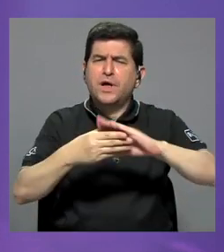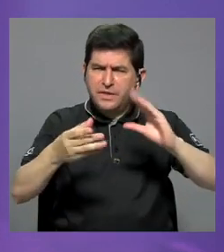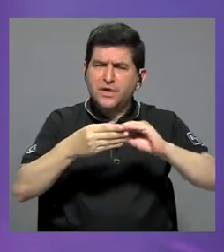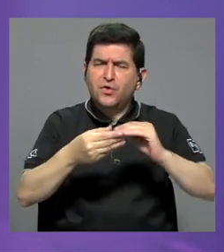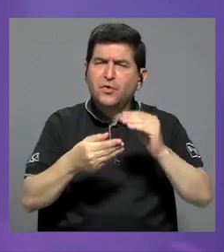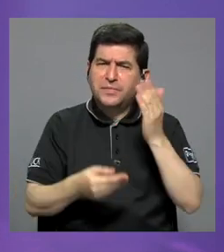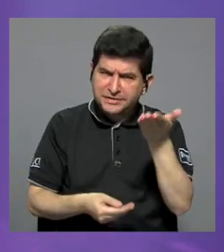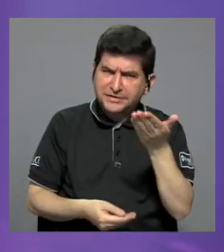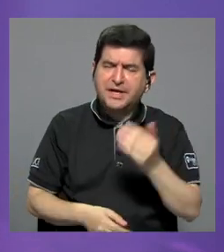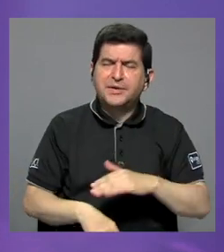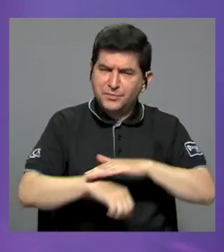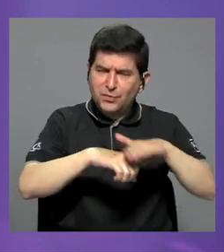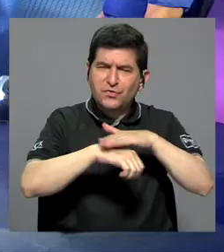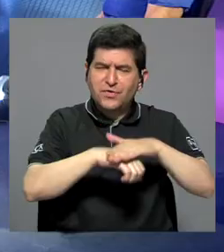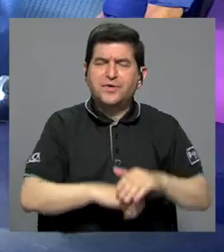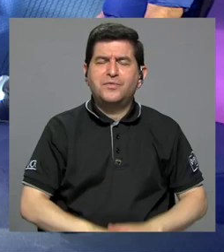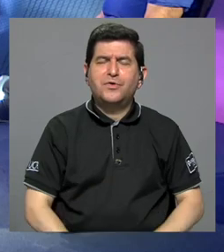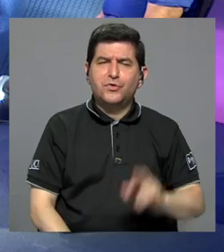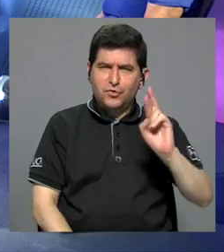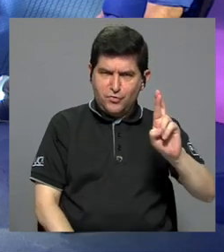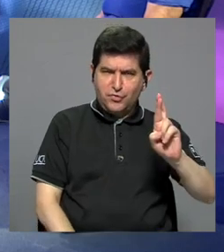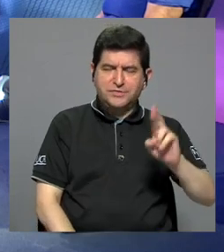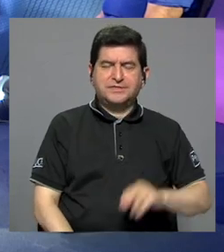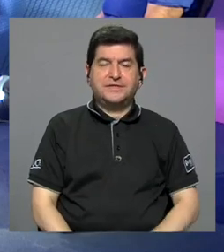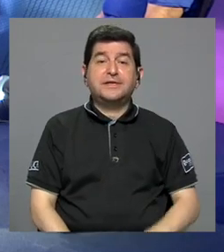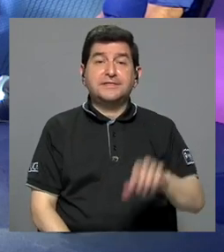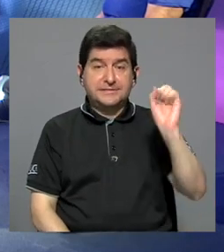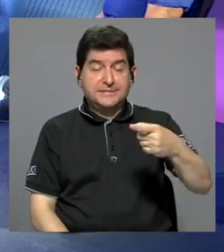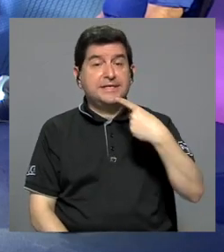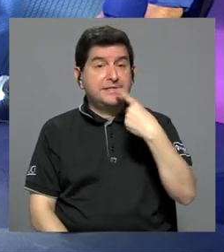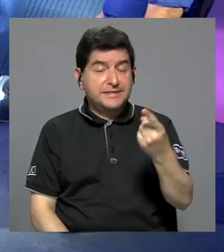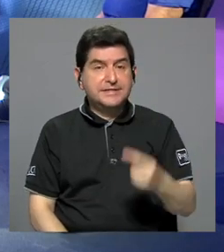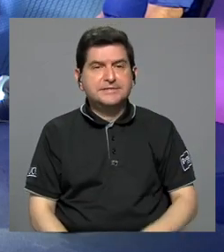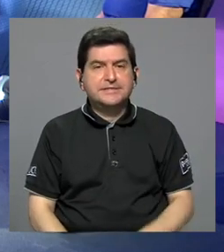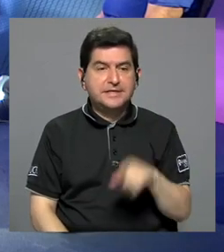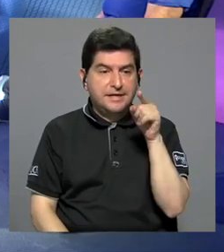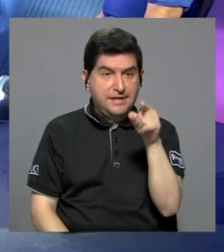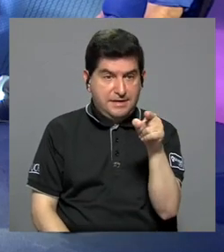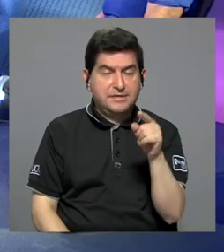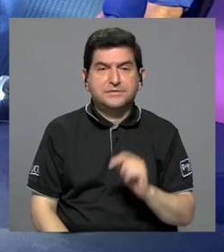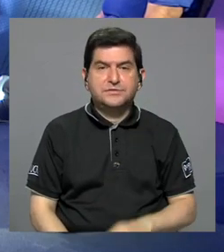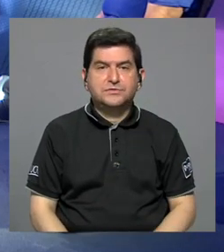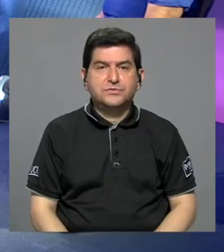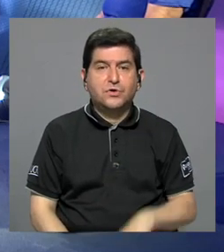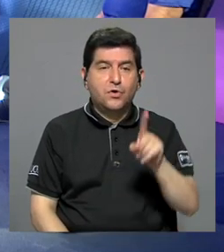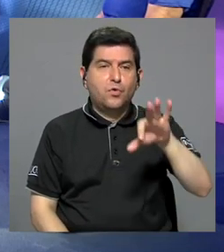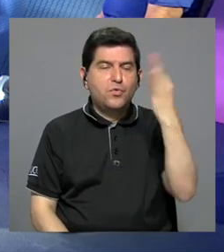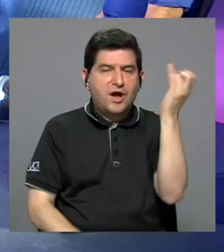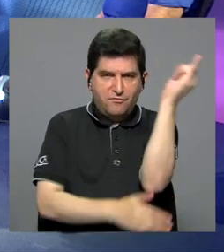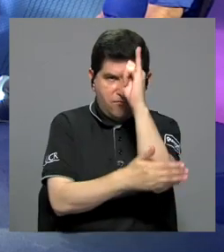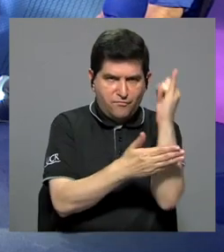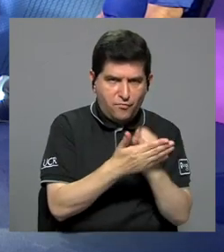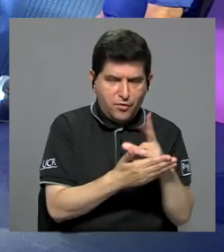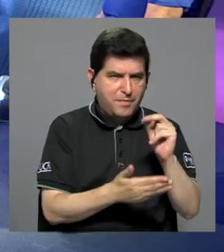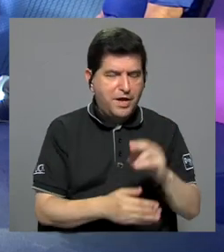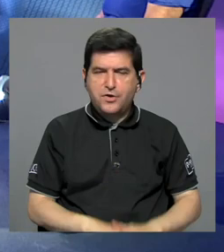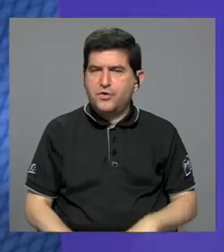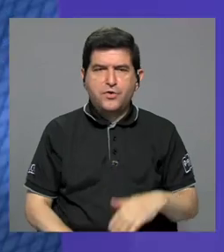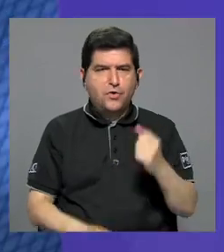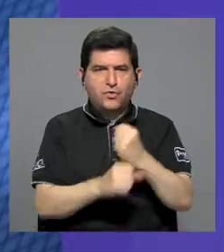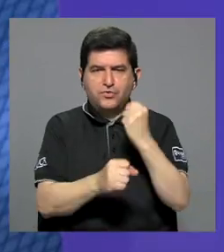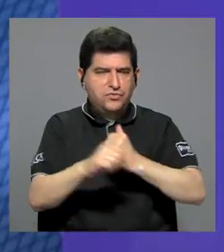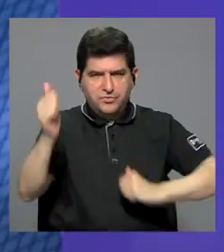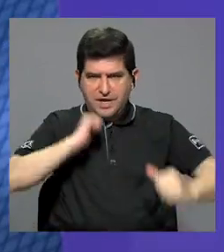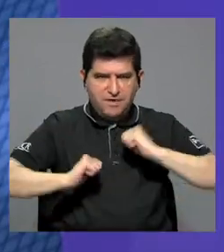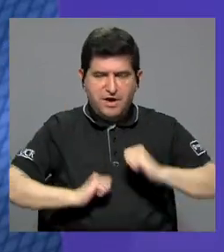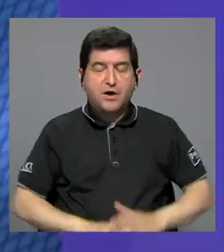comentarnos un poco más acerca de ellos, Roxana, por favor? Sí, como dijimos que se iba a convertir en una versión animada, ¿no?, puesta en escena, entonces